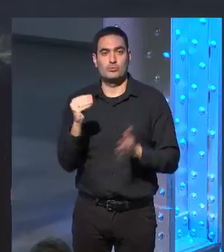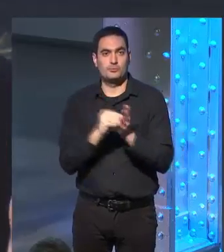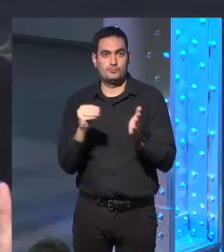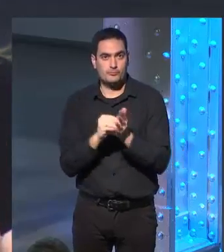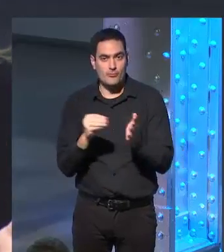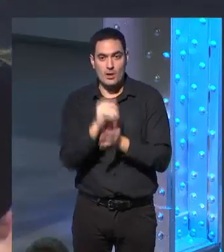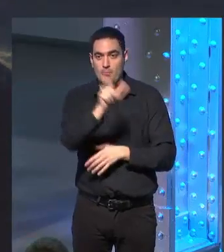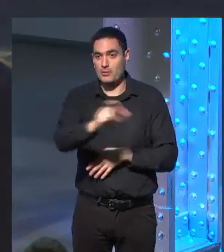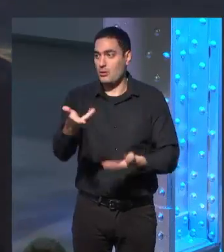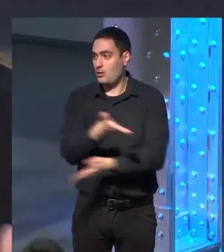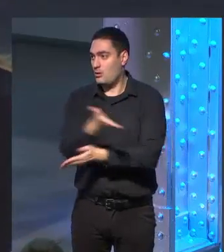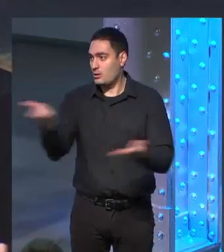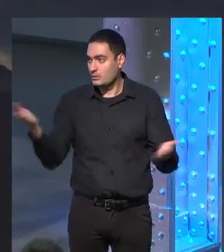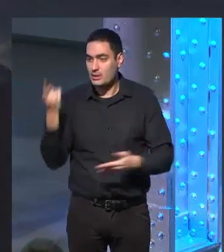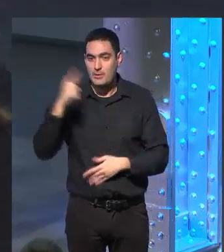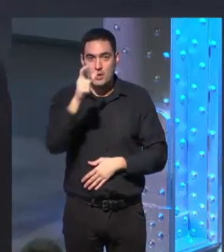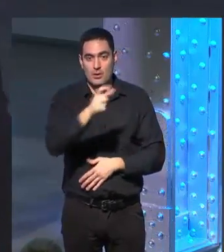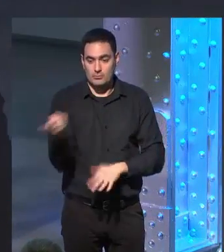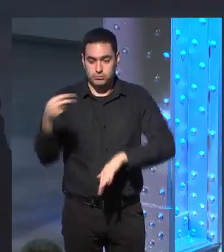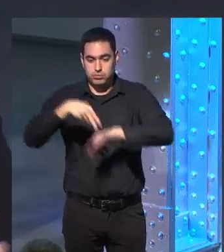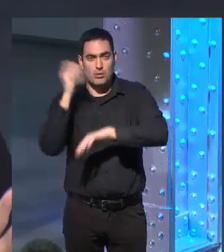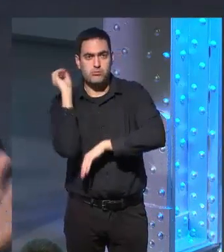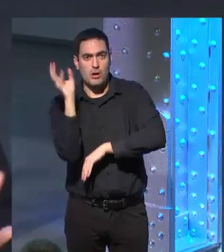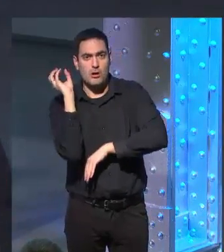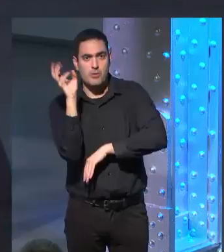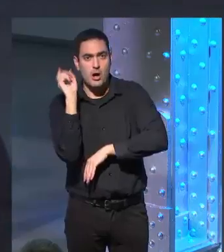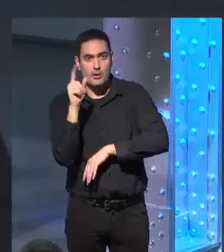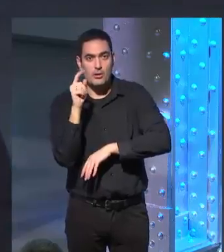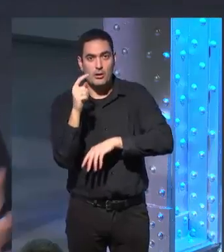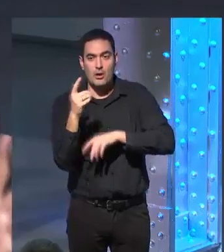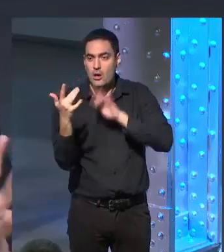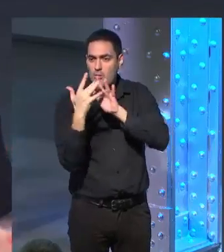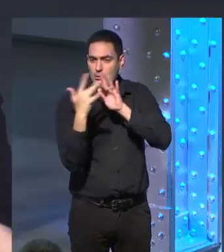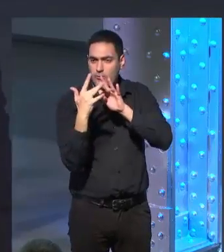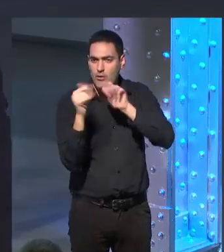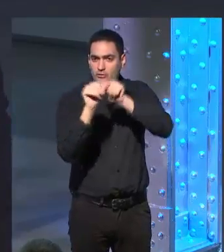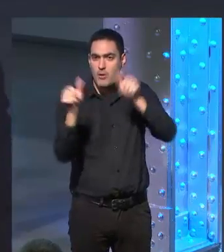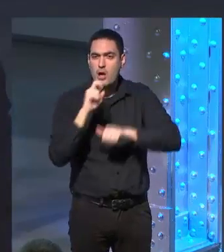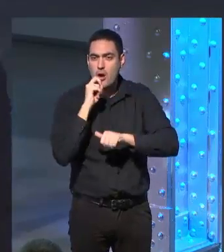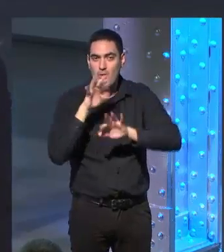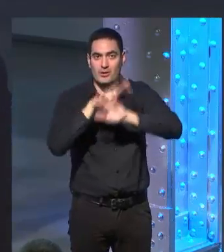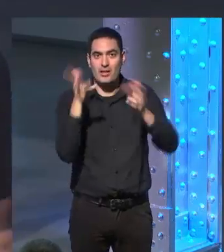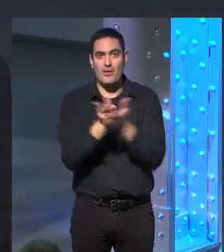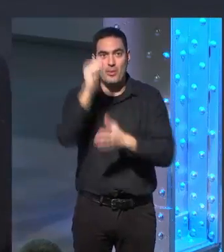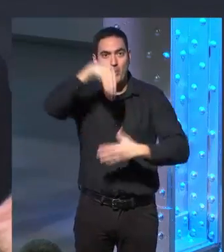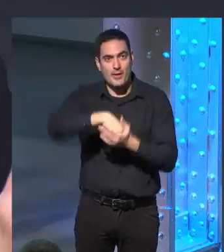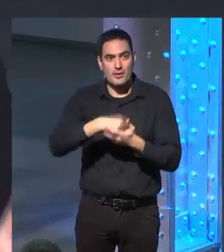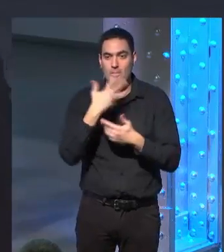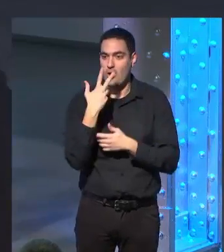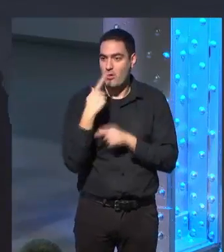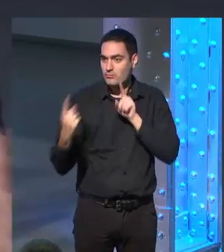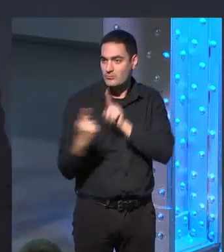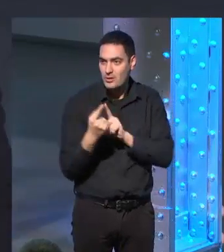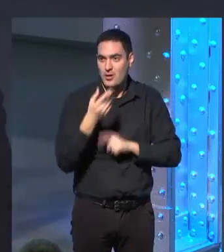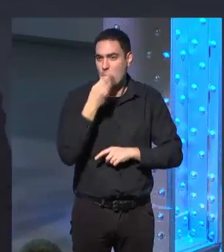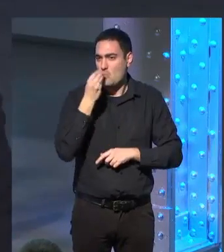de las personas que estáis aquí y de los ponentes que estamos aquí, nos hemos conocido online, que es maravilloso el contacto que hemos tenido. Oye, sois todos